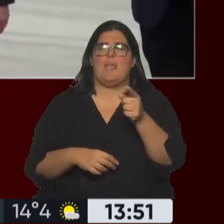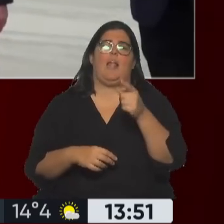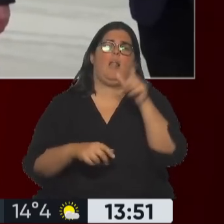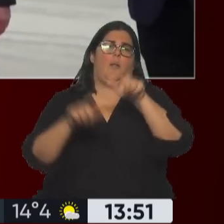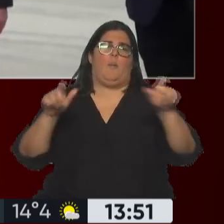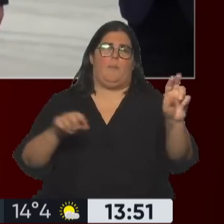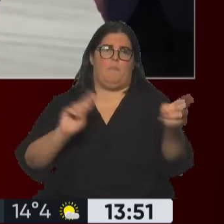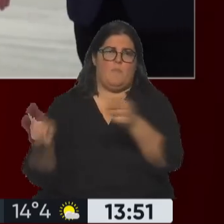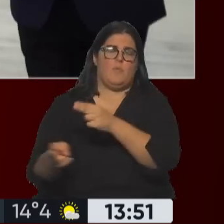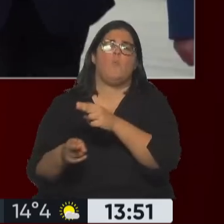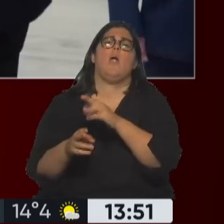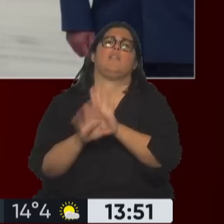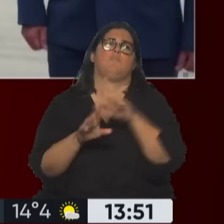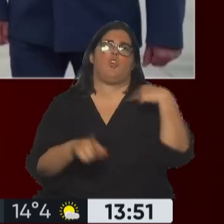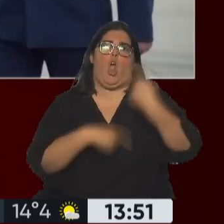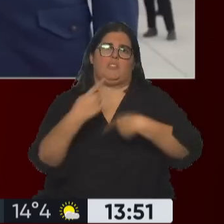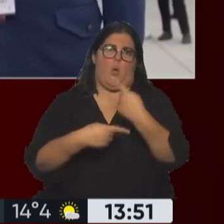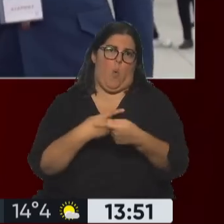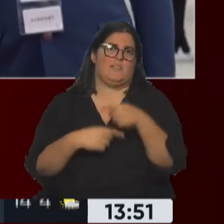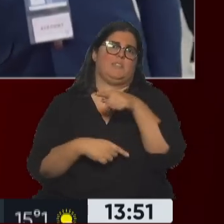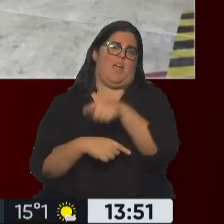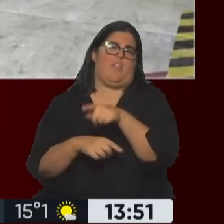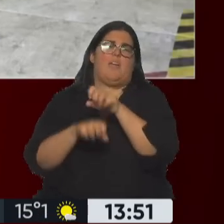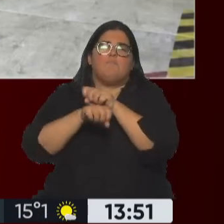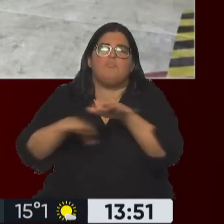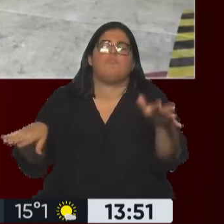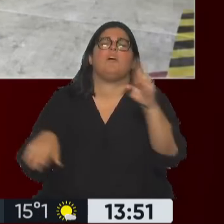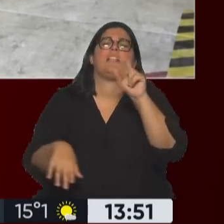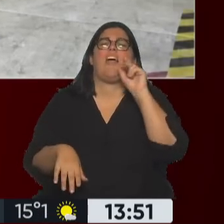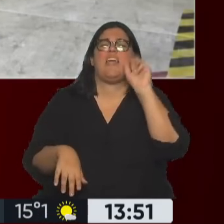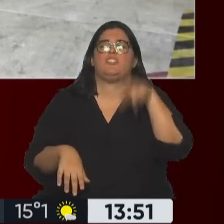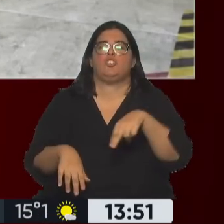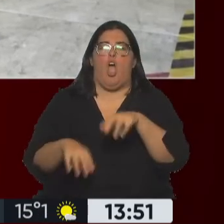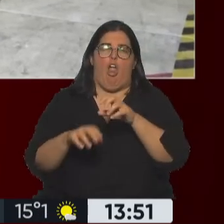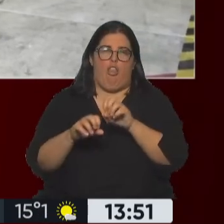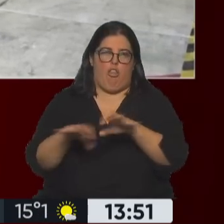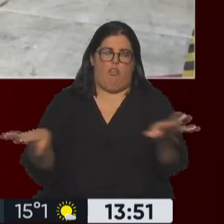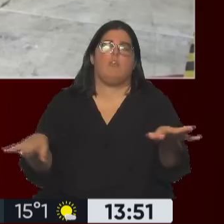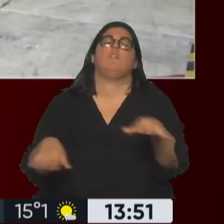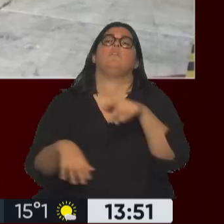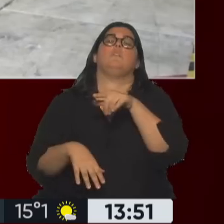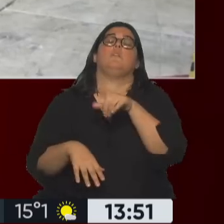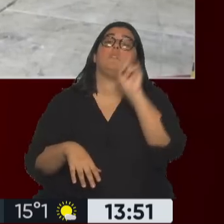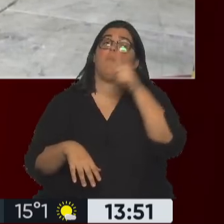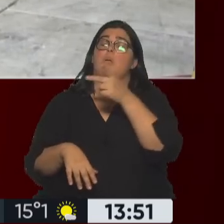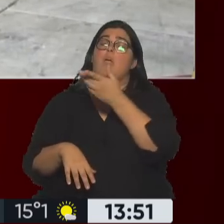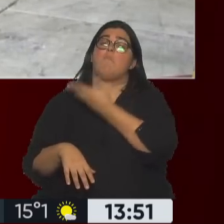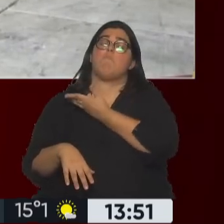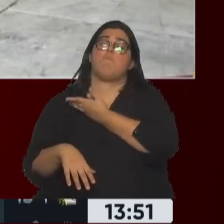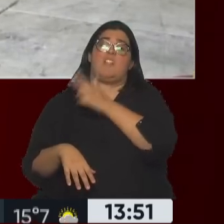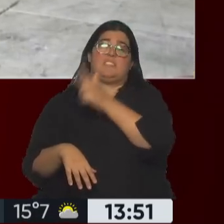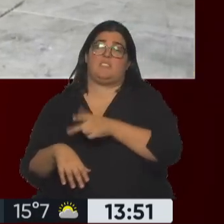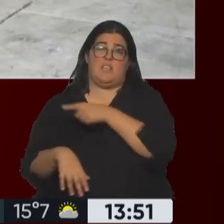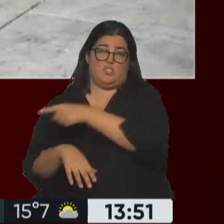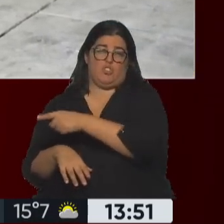después con las consecuencias inmediatas de la radiación. Y algo que el Papa Francisco marcó muy bien, ¿no? Que en